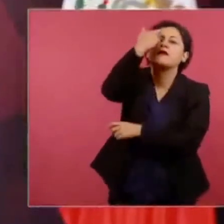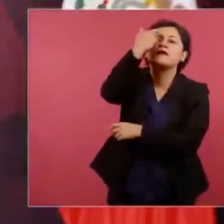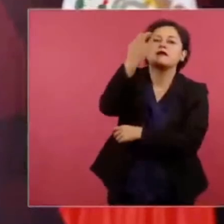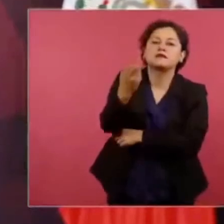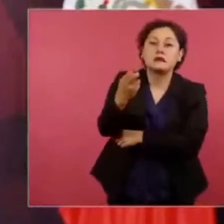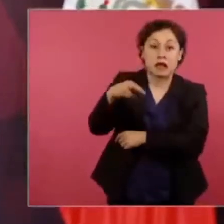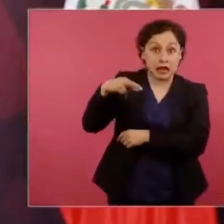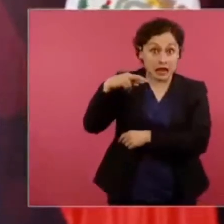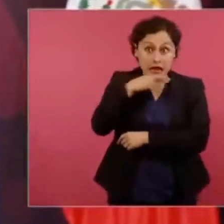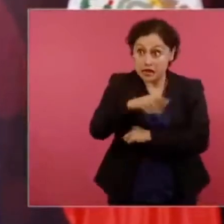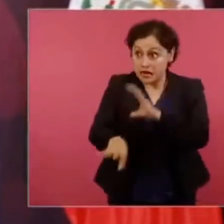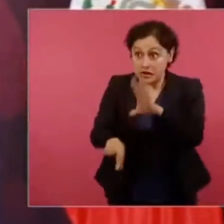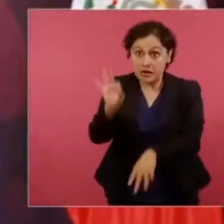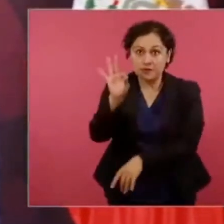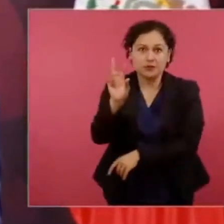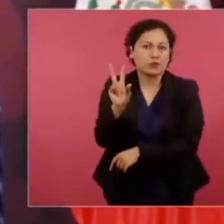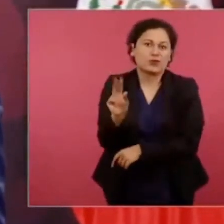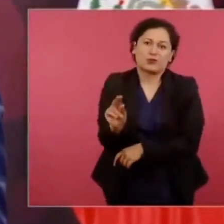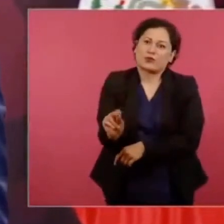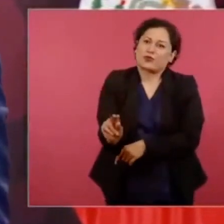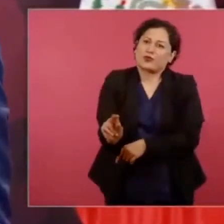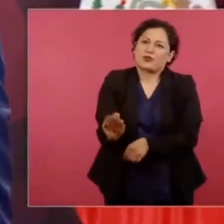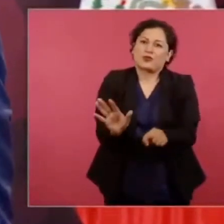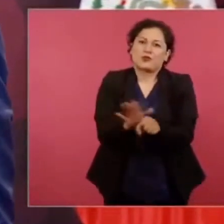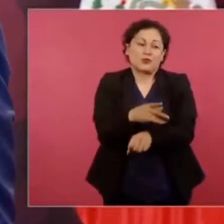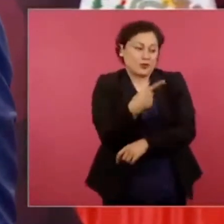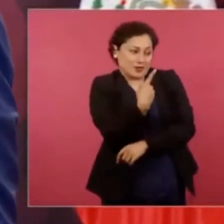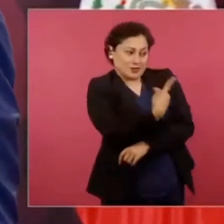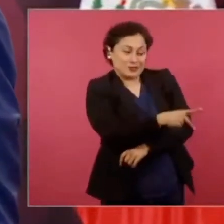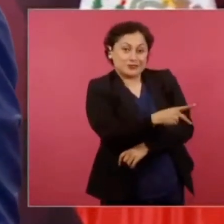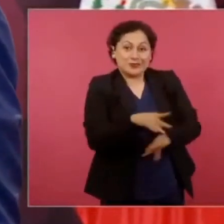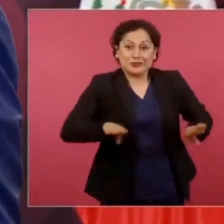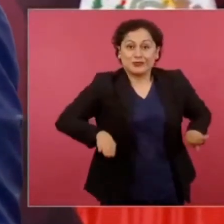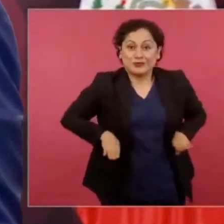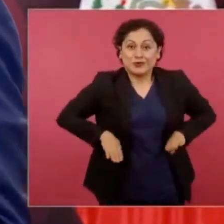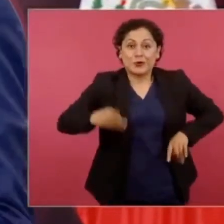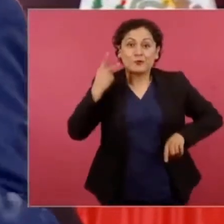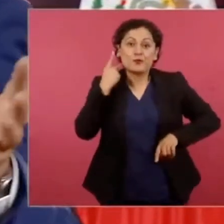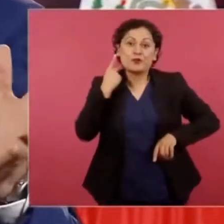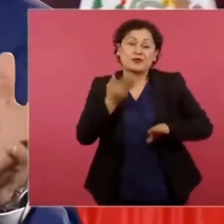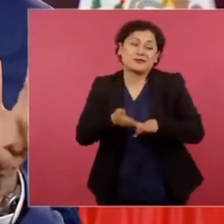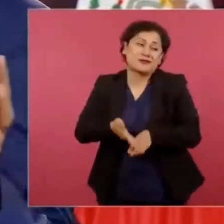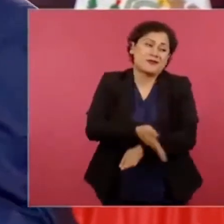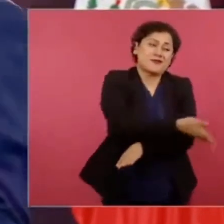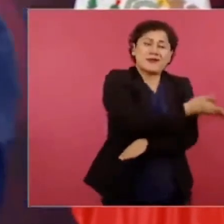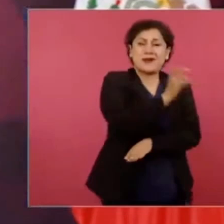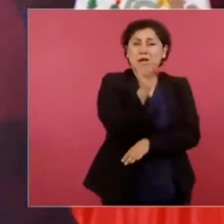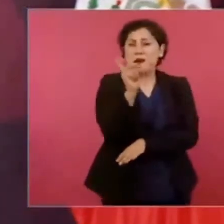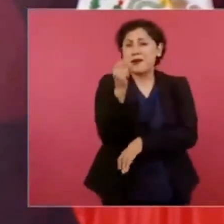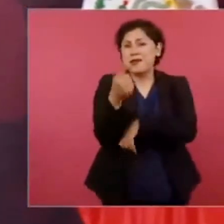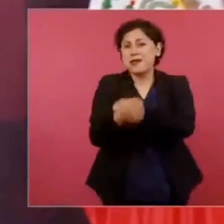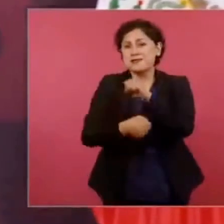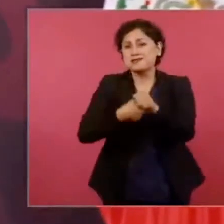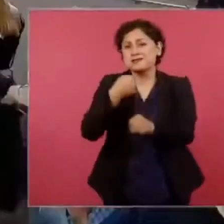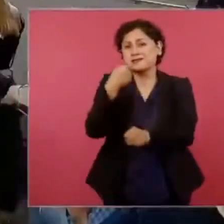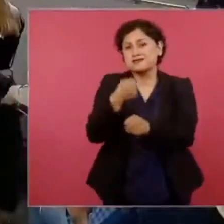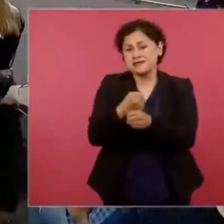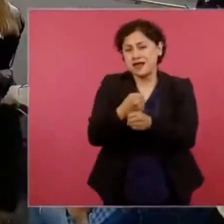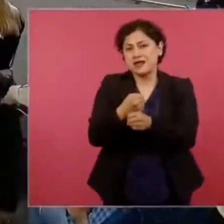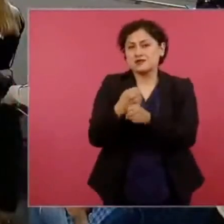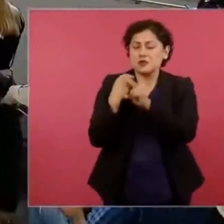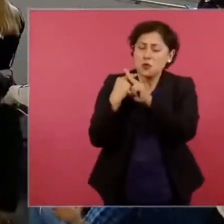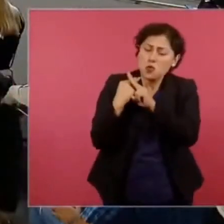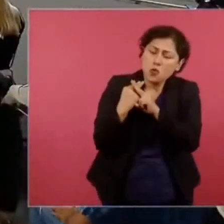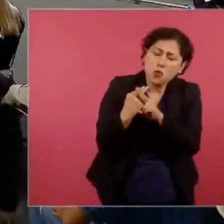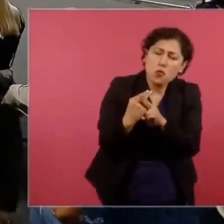porque hizo mucho daño la política neoliberal. Fueron 36 años de estar impulsando